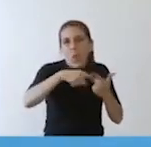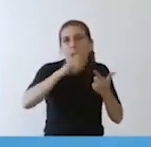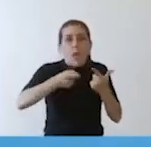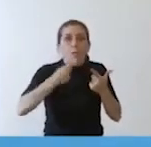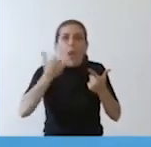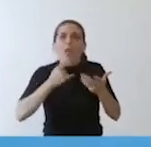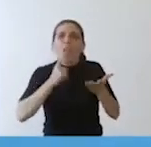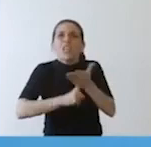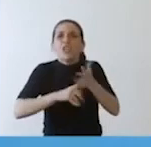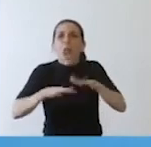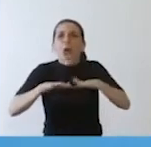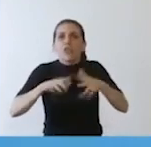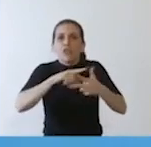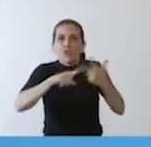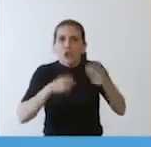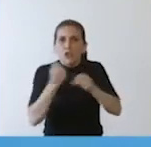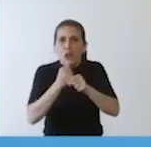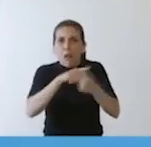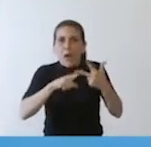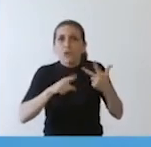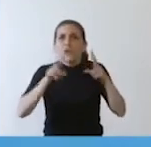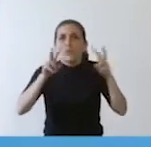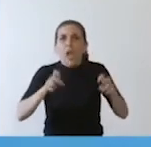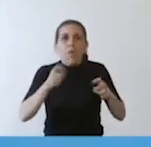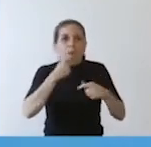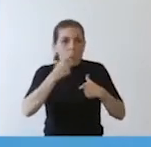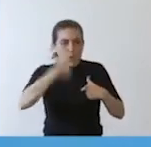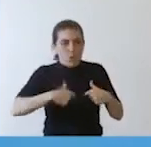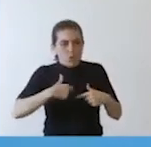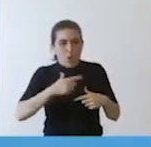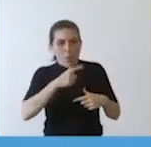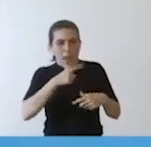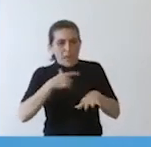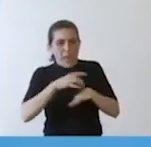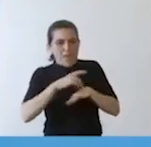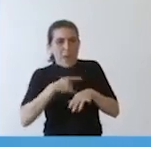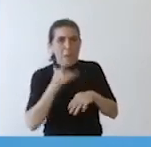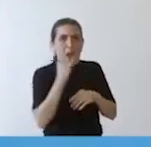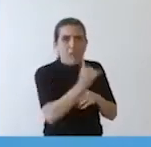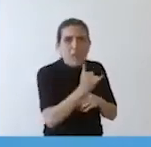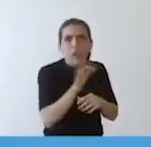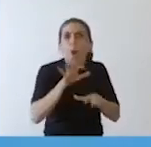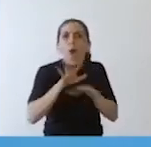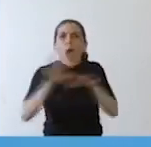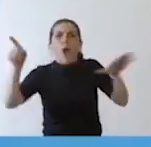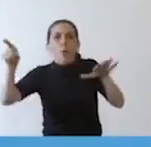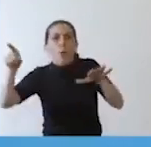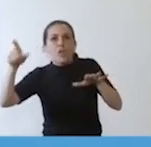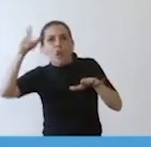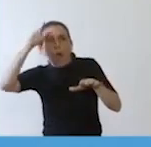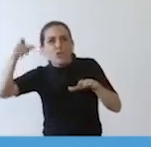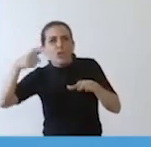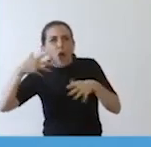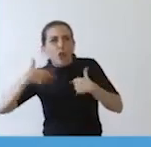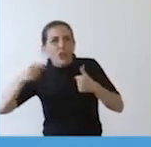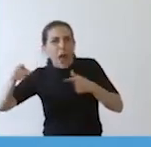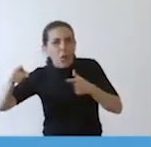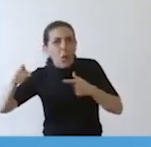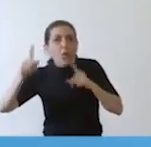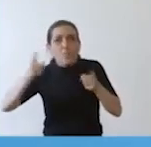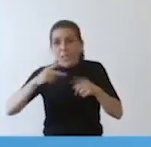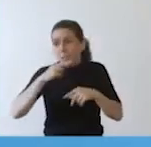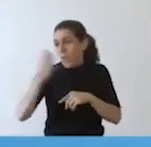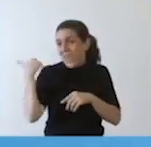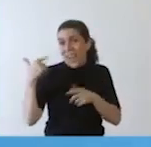están fortaleciendo sobre el autorreporte y la declaración de salud en todos los aeropuertos. Tienen el apoyo que el mismo viernes, después